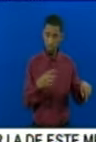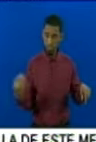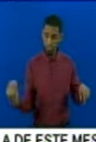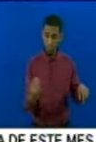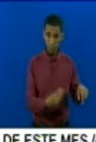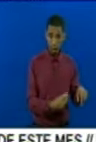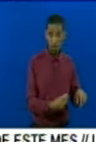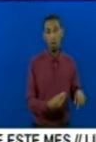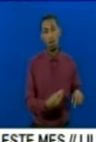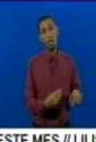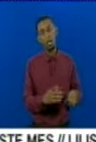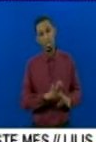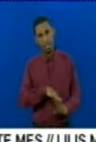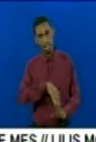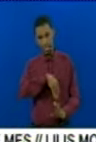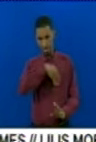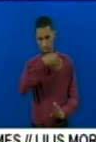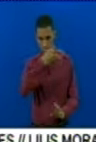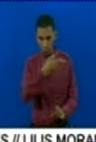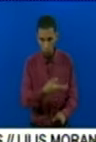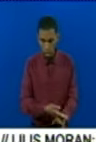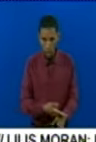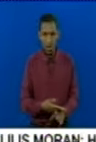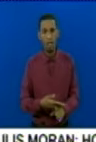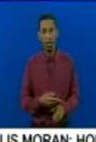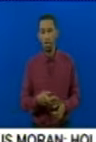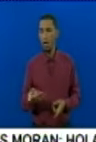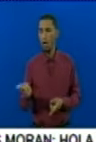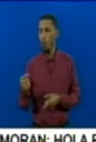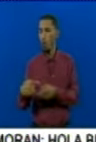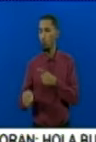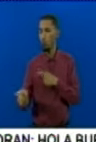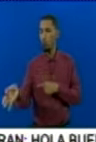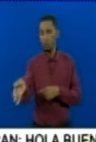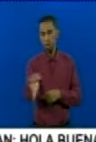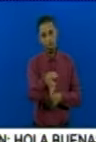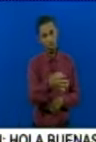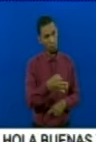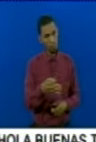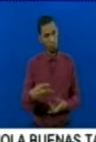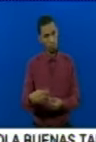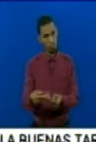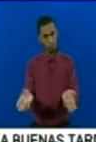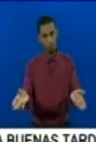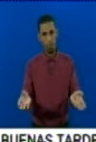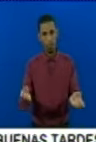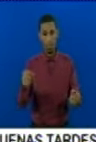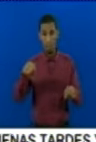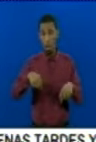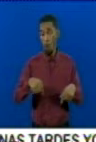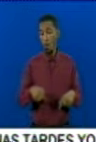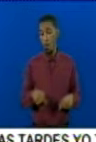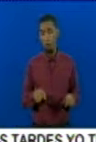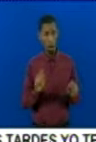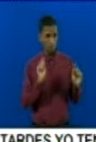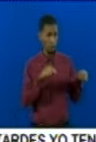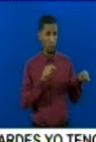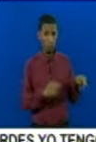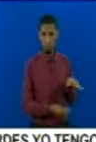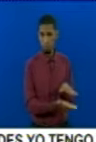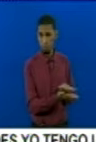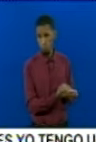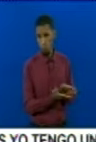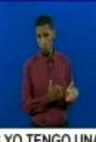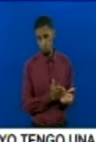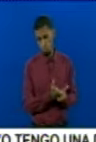vuelta, en el caso del resto de los municipios. Pero tenemos compota para